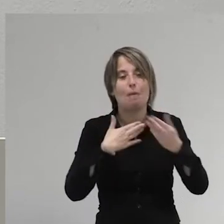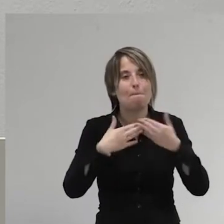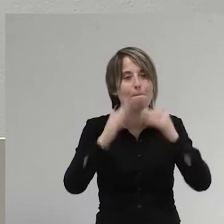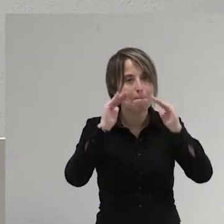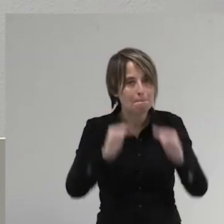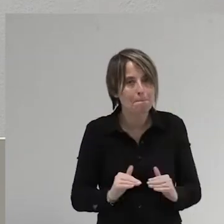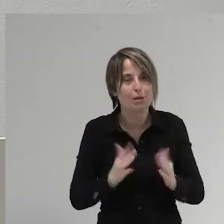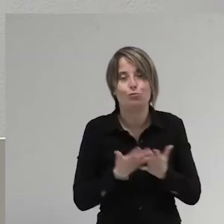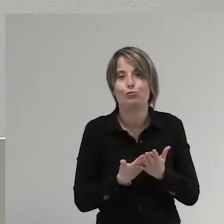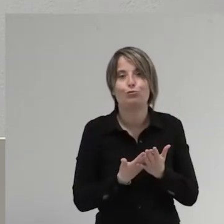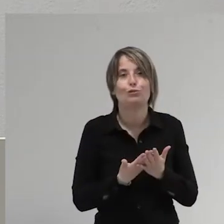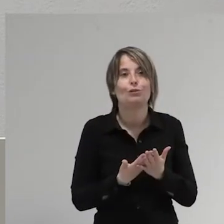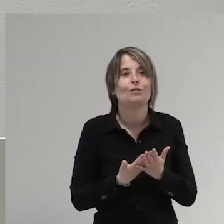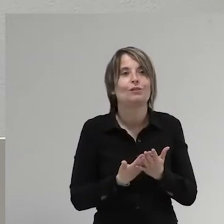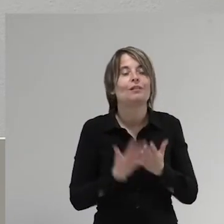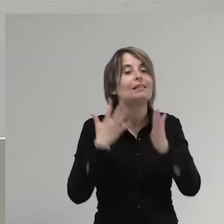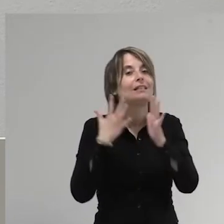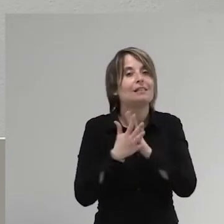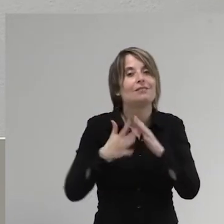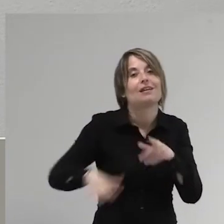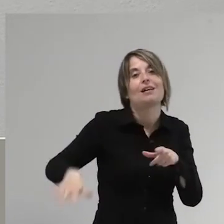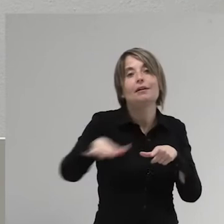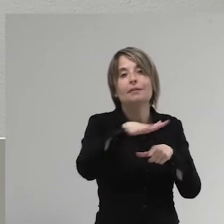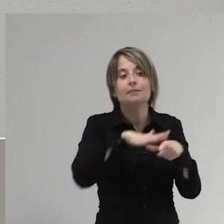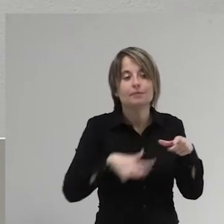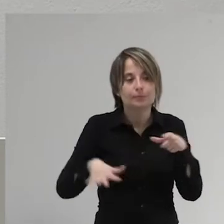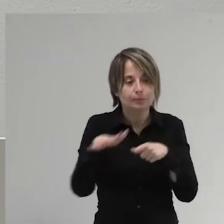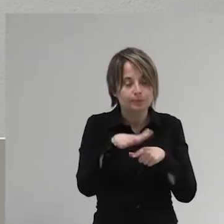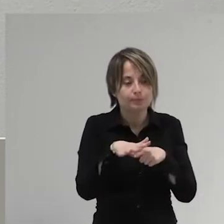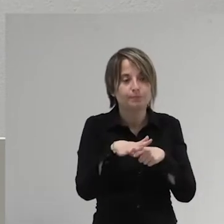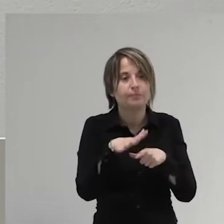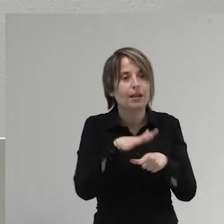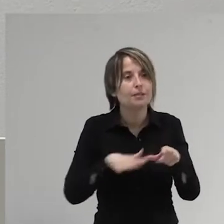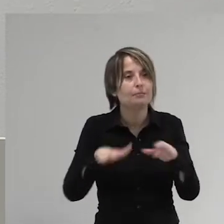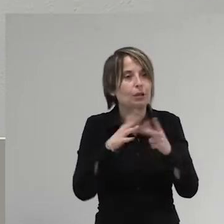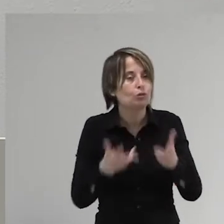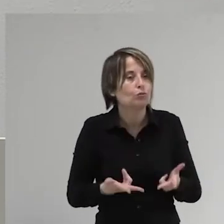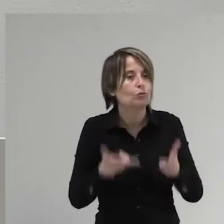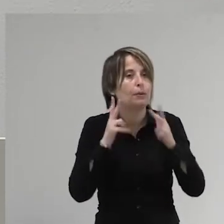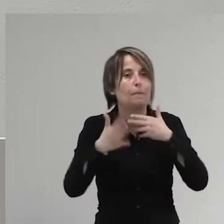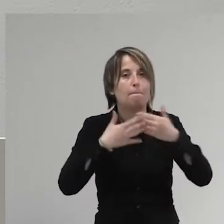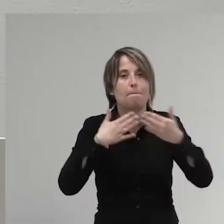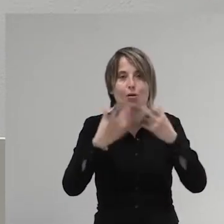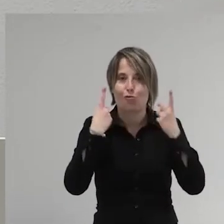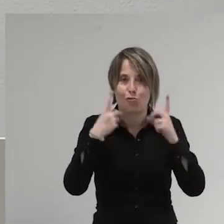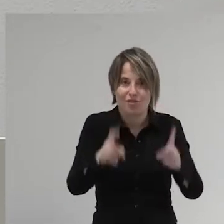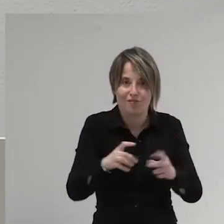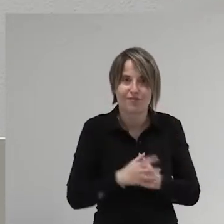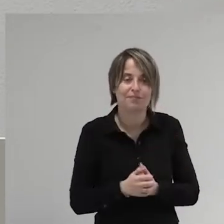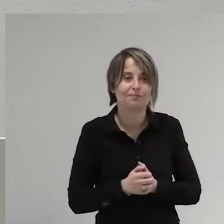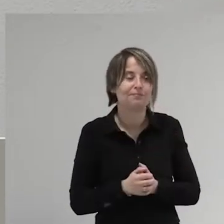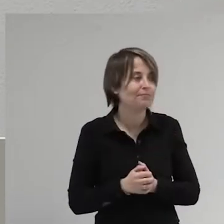dice, clásica, y por lo tanto espacios como liberados de lo que sería la mano de obra, ¿no? Eso